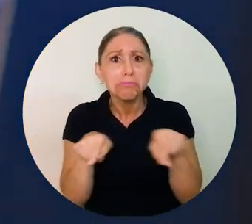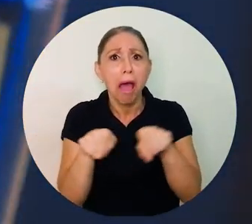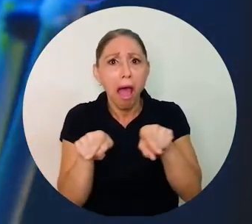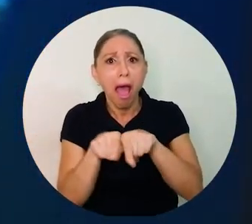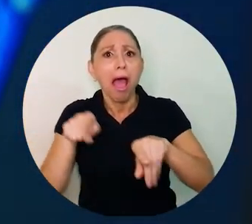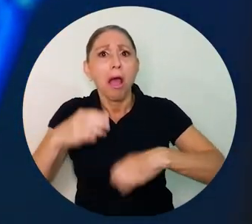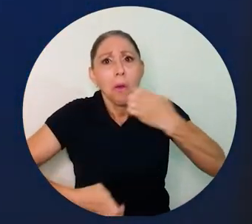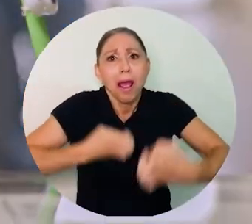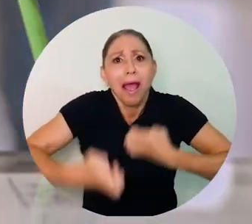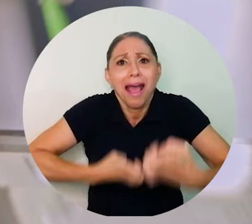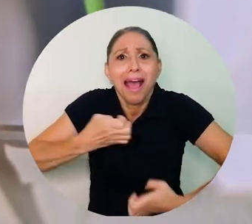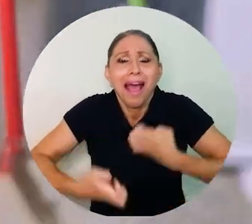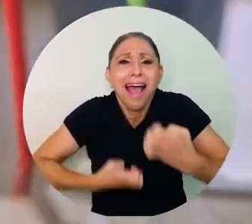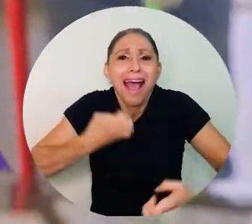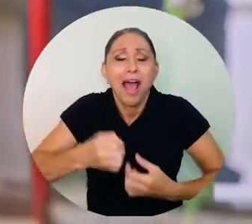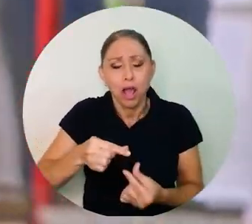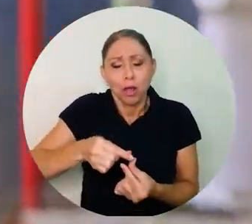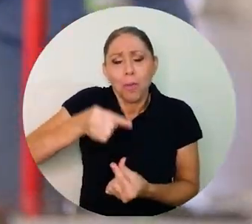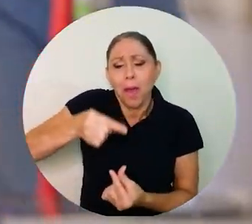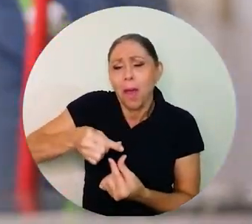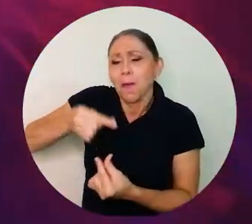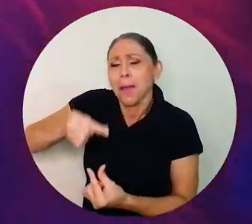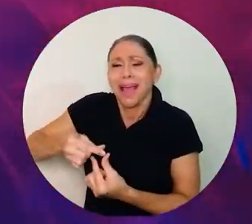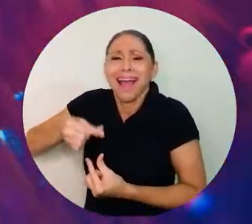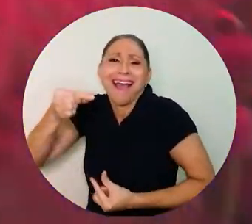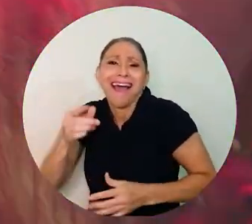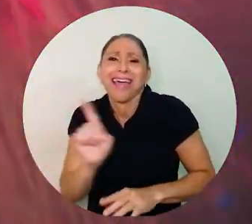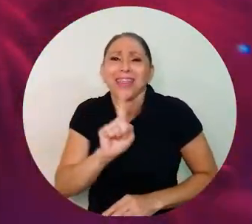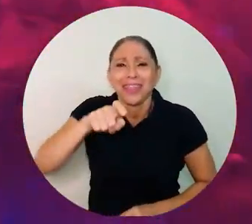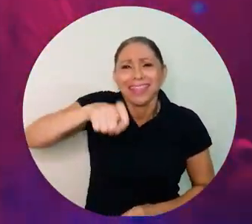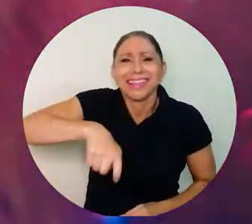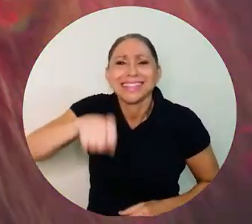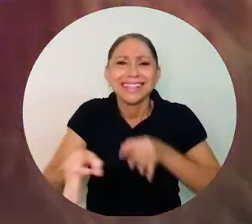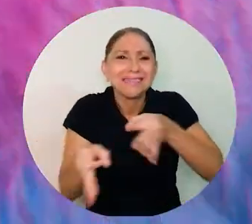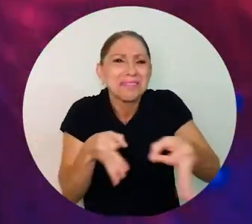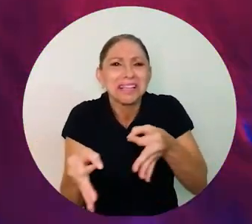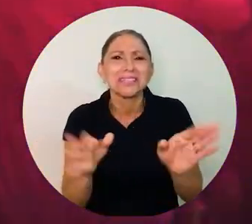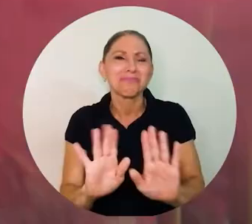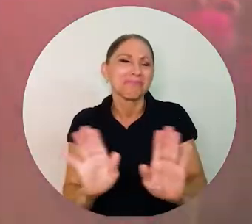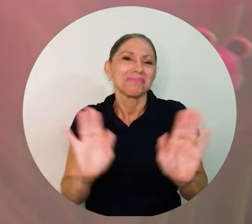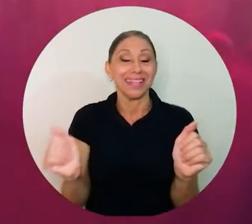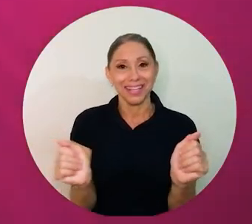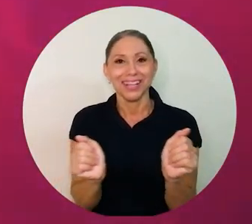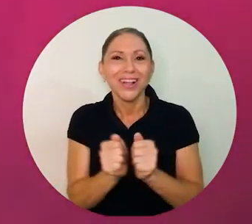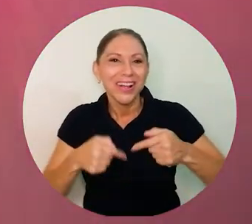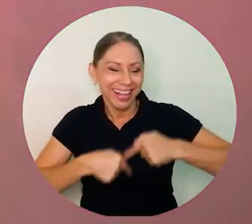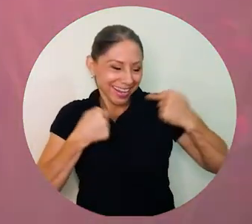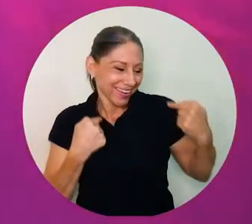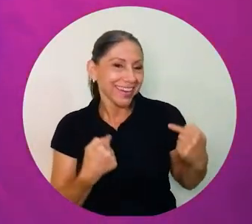una emoción. Palo, palito, palo, No necesita explicación, si con el